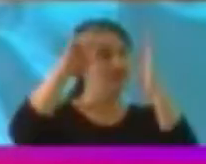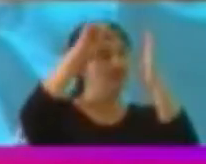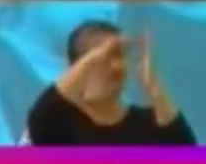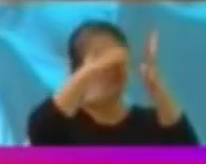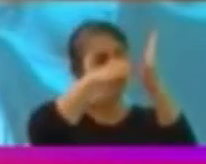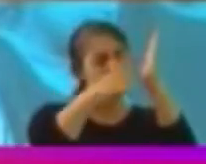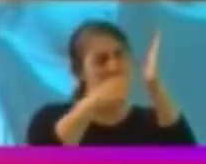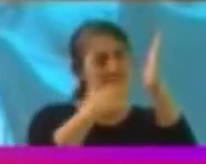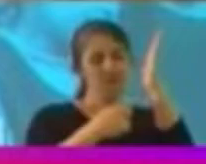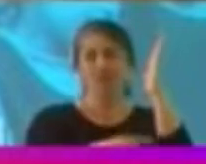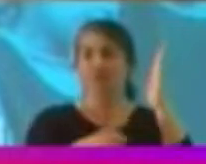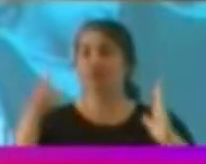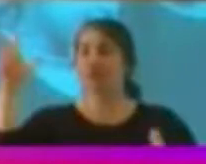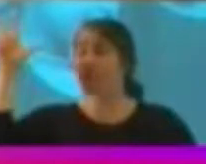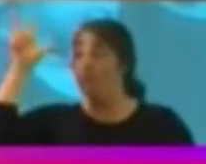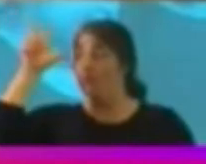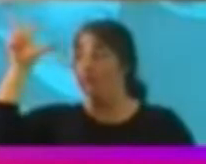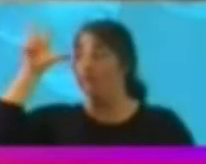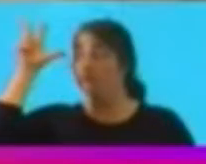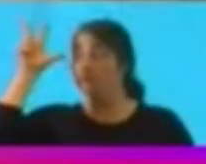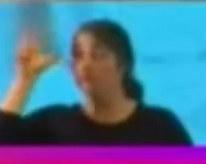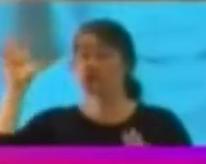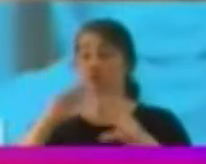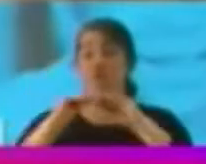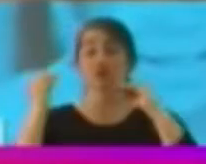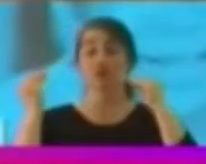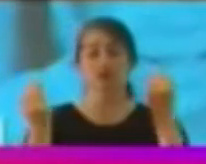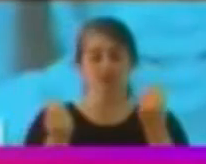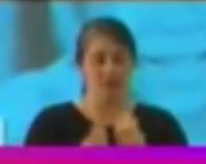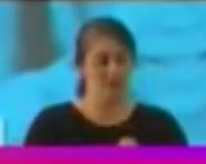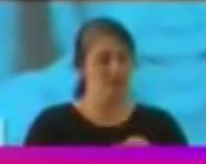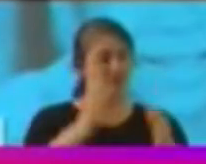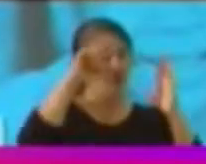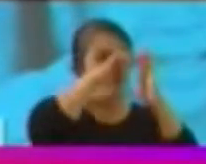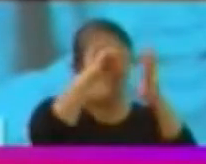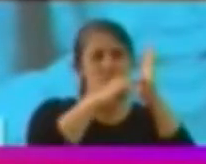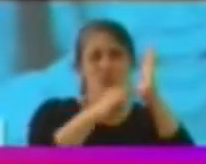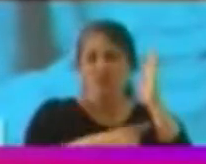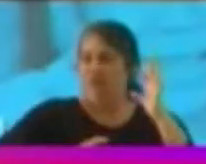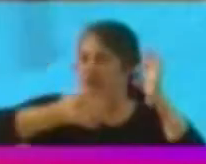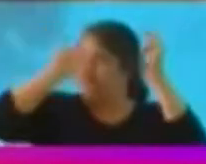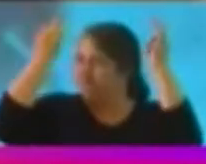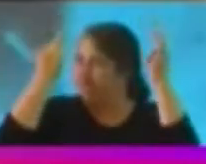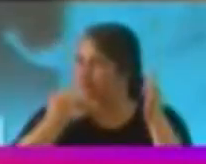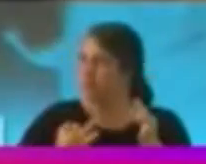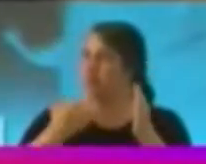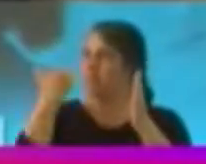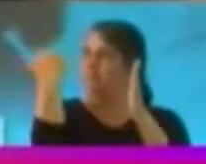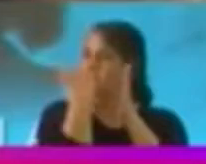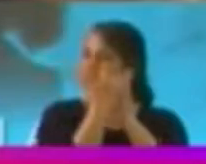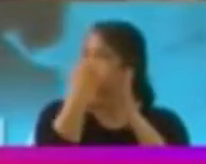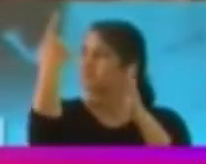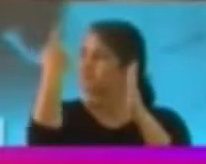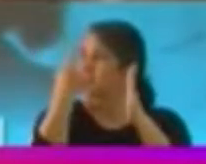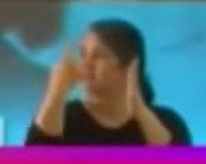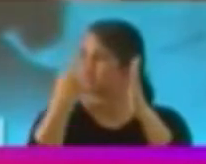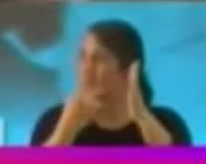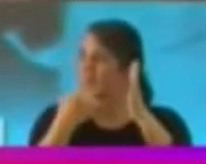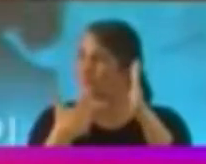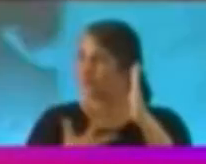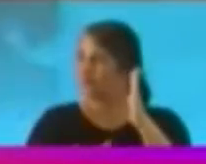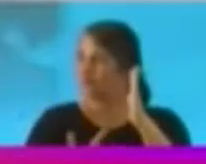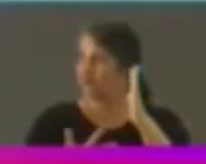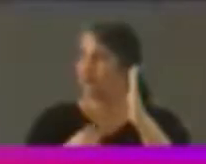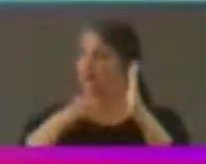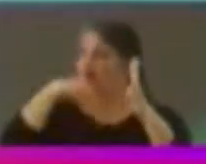la intención es que se visualicen no como un detalle taxativo o un listado taxativo de políticas públicas enmarcadas en un